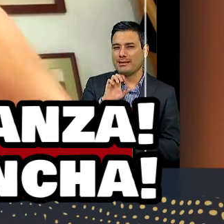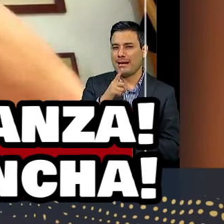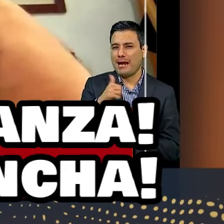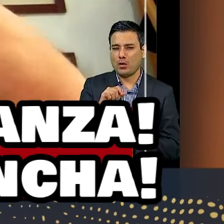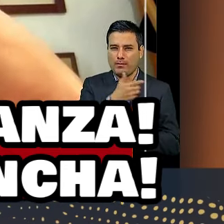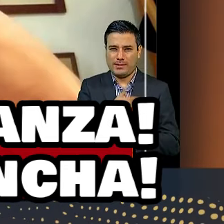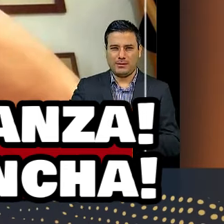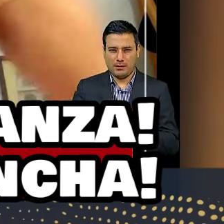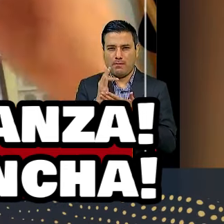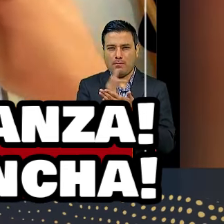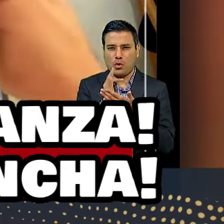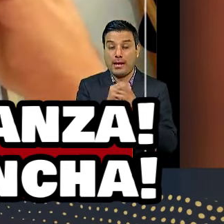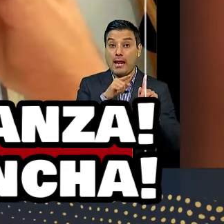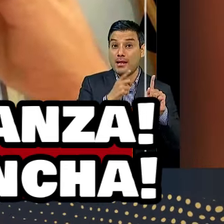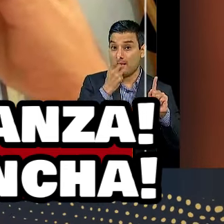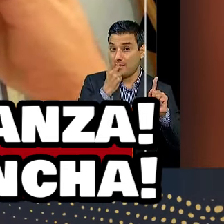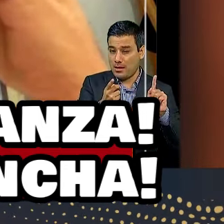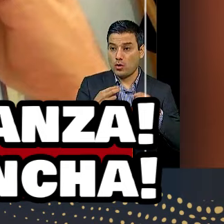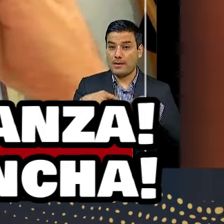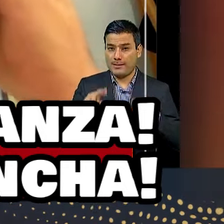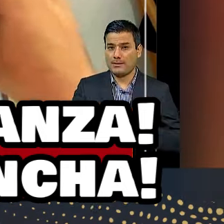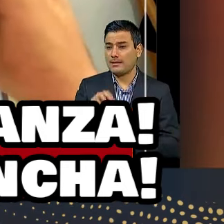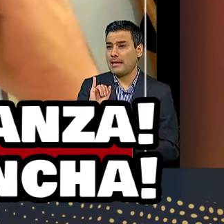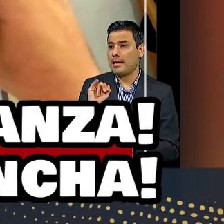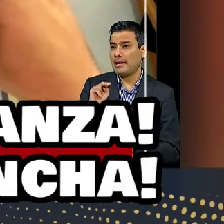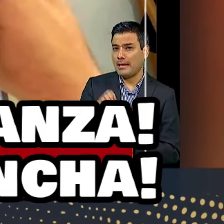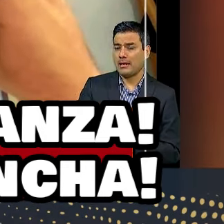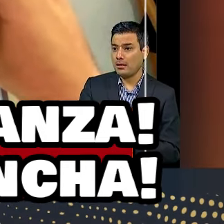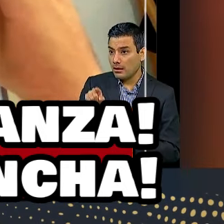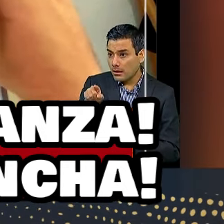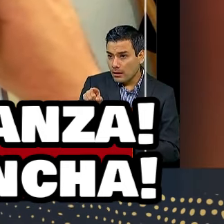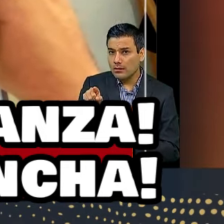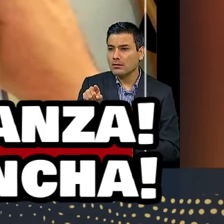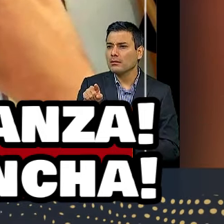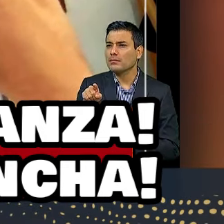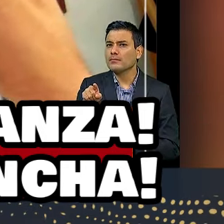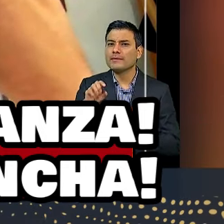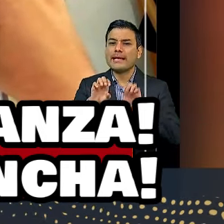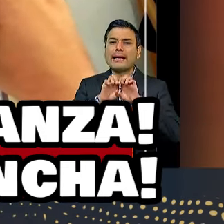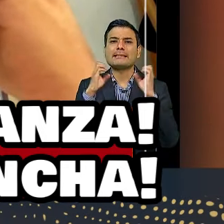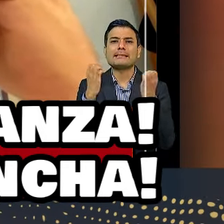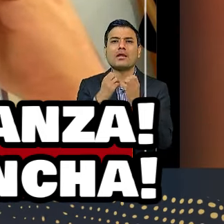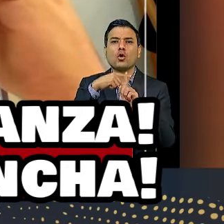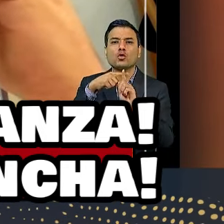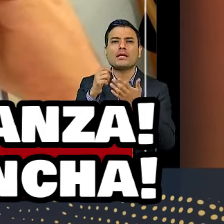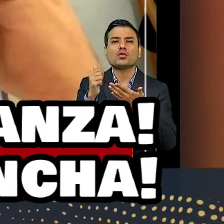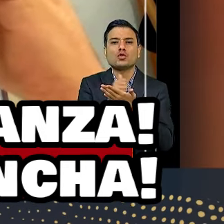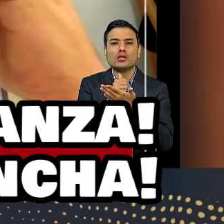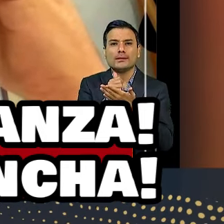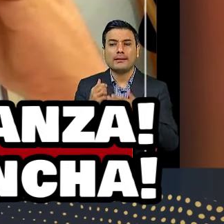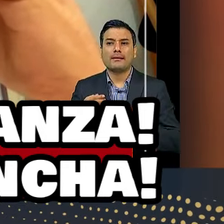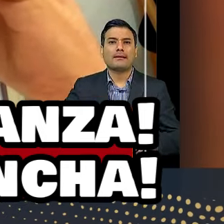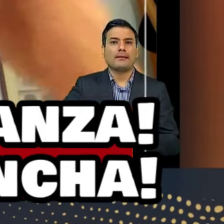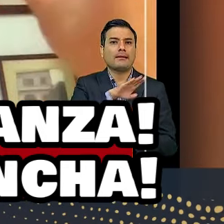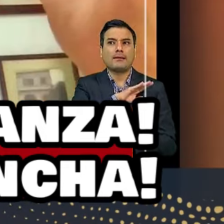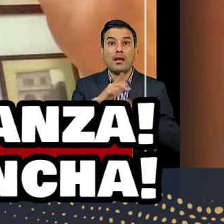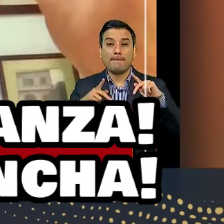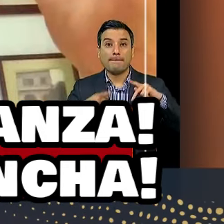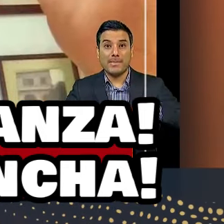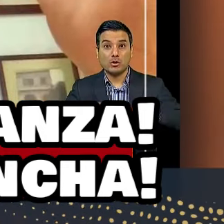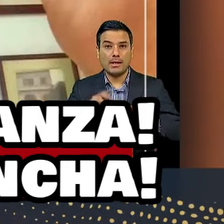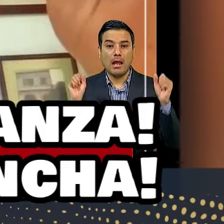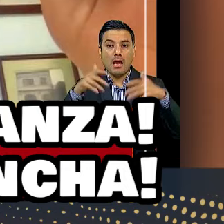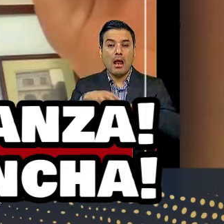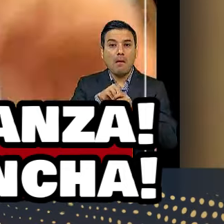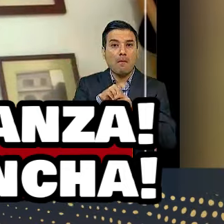de morena acusó a los representantes del INE que no pudieron llenar el Estadio Azul cuando se le quedó vacío a Claudia chembo di dijo claramente